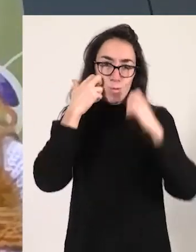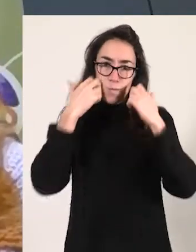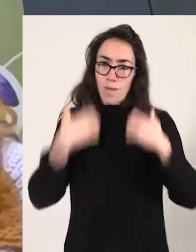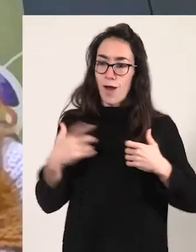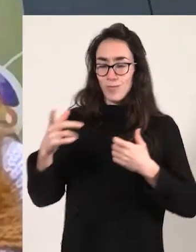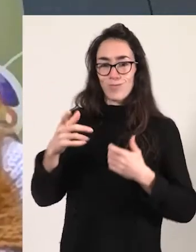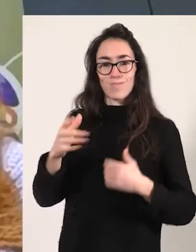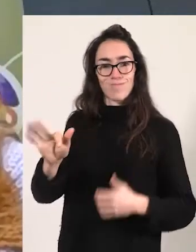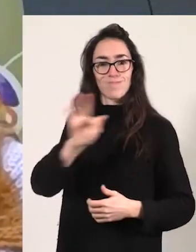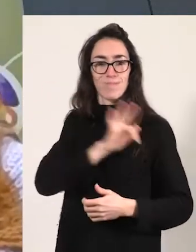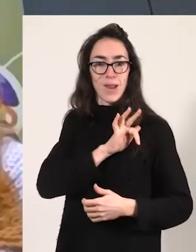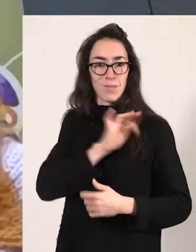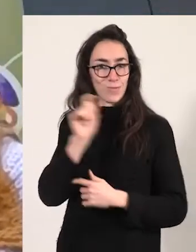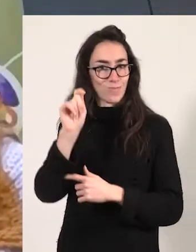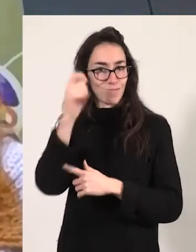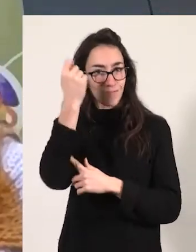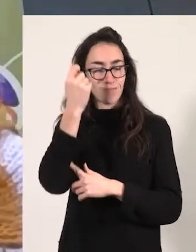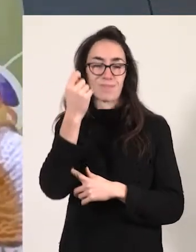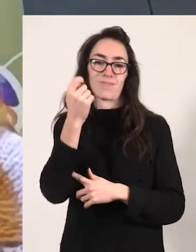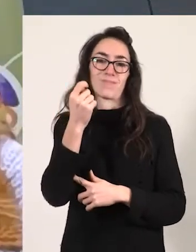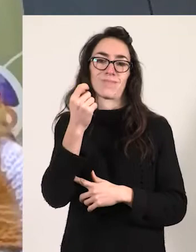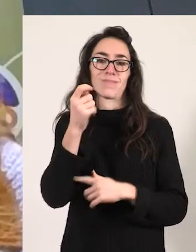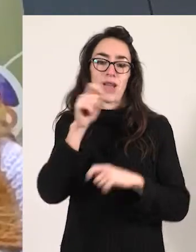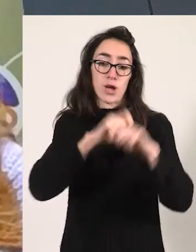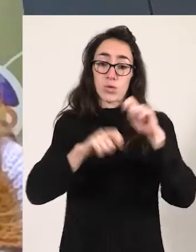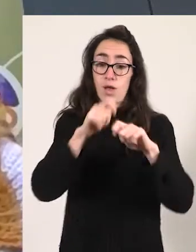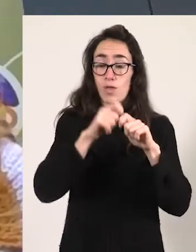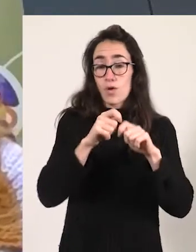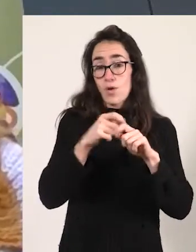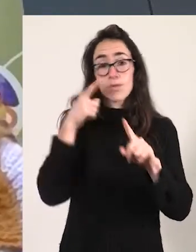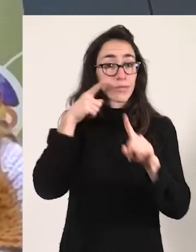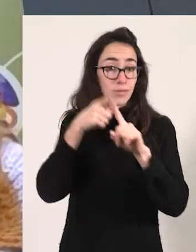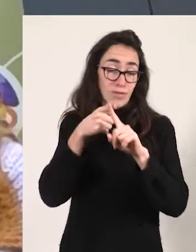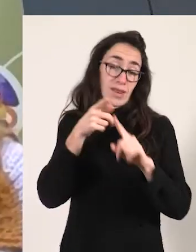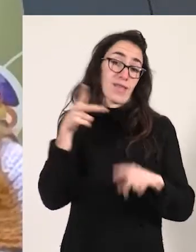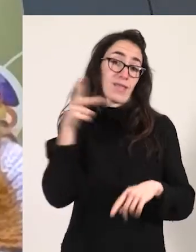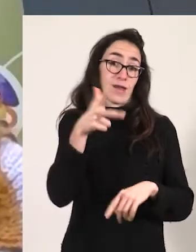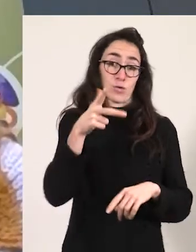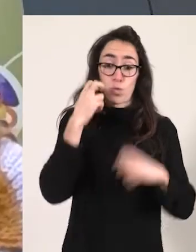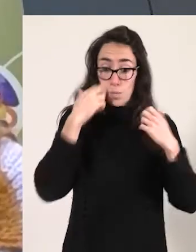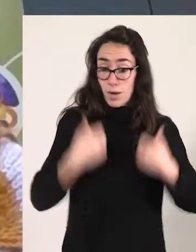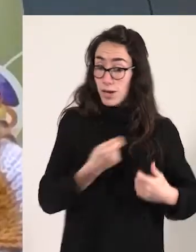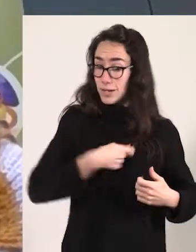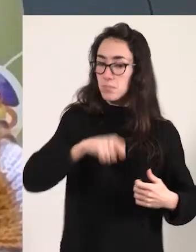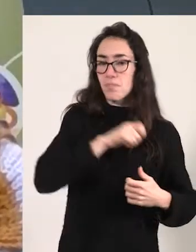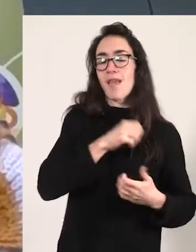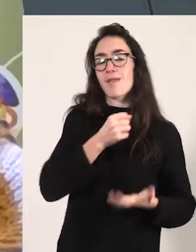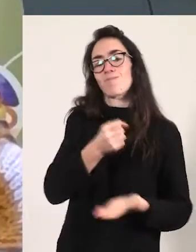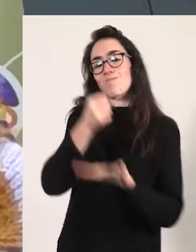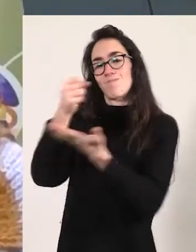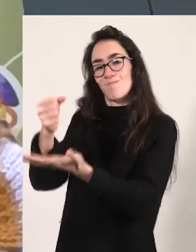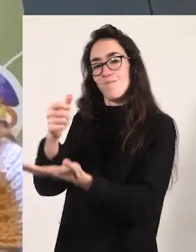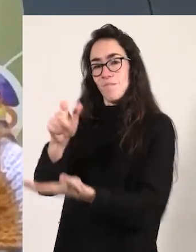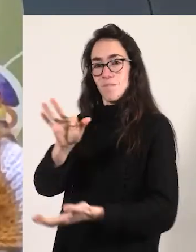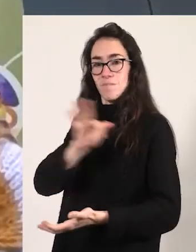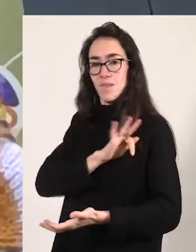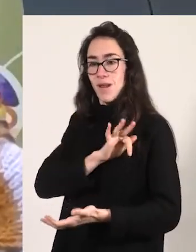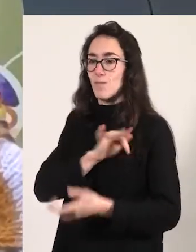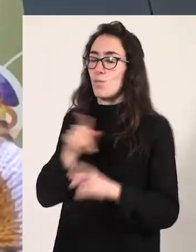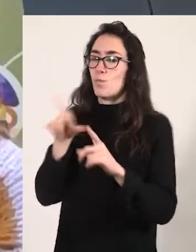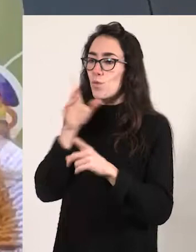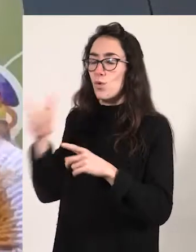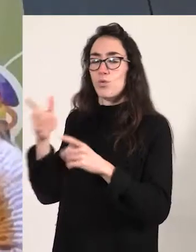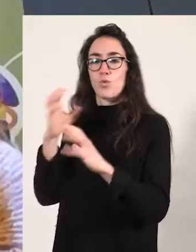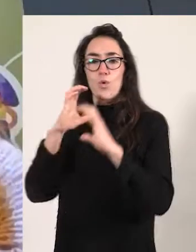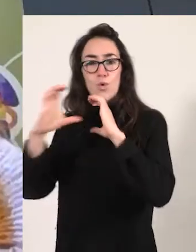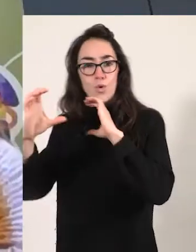el premio de Derechos Humanos, que en este caso ha otorgado la Asociación por Derechos Humanos de España. Ha sido galardonada, bueno,